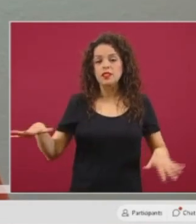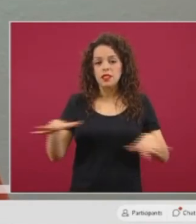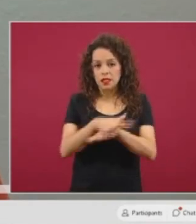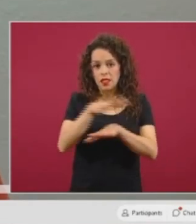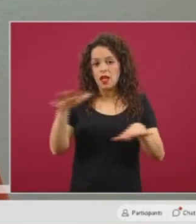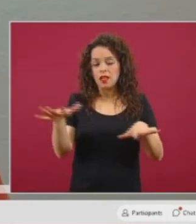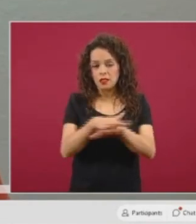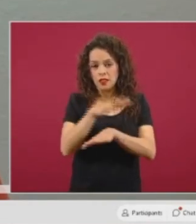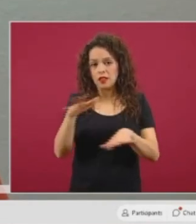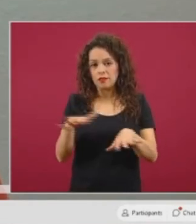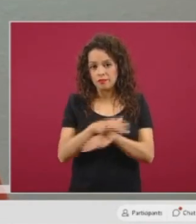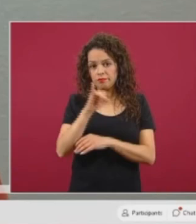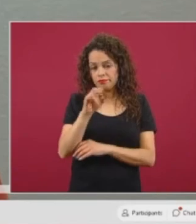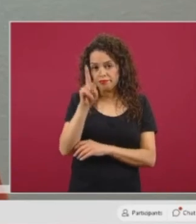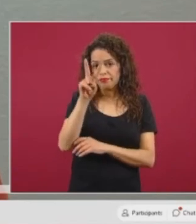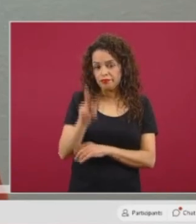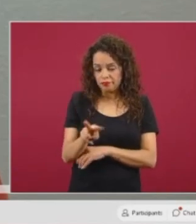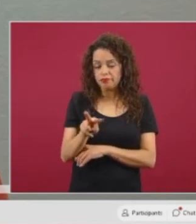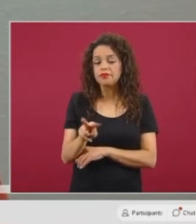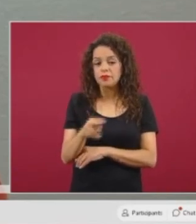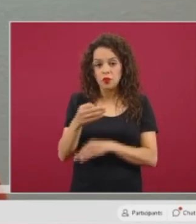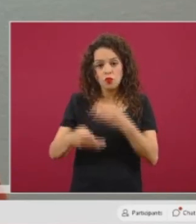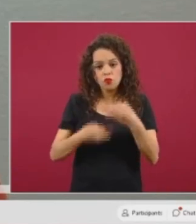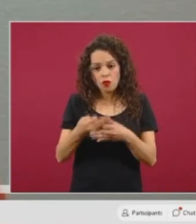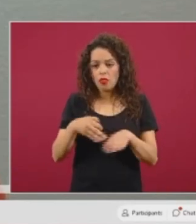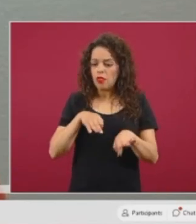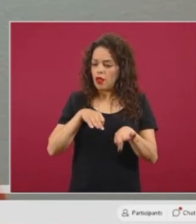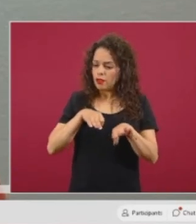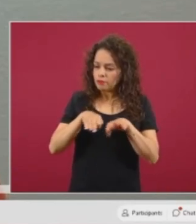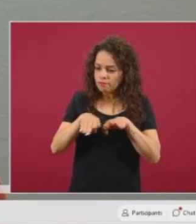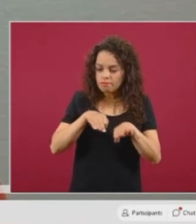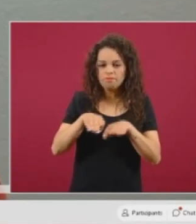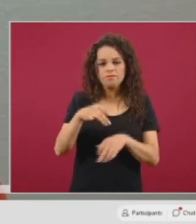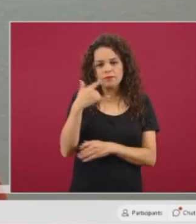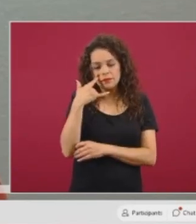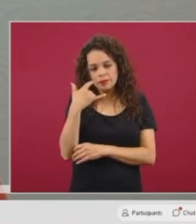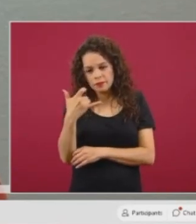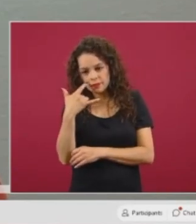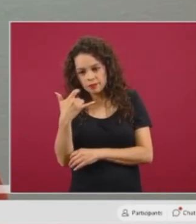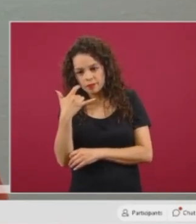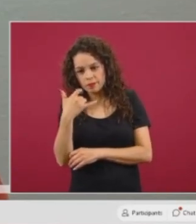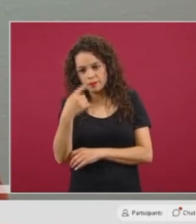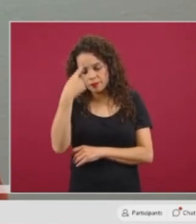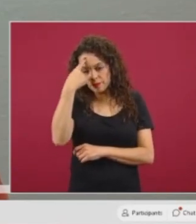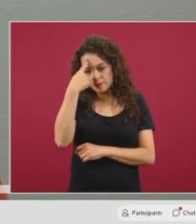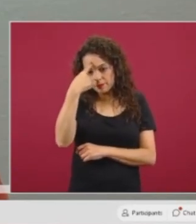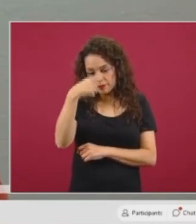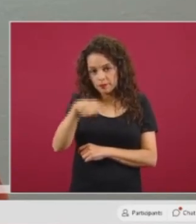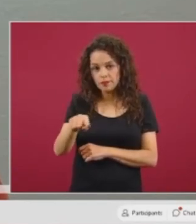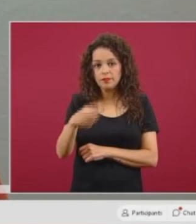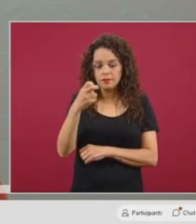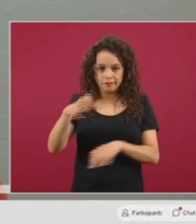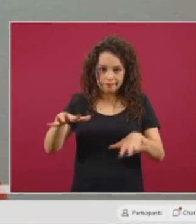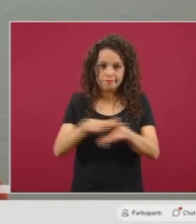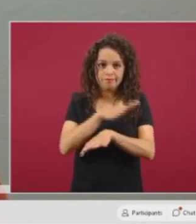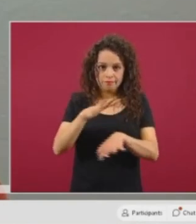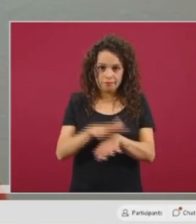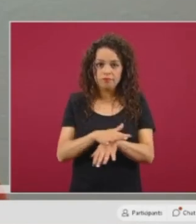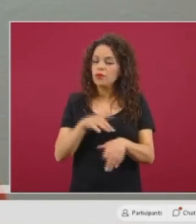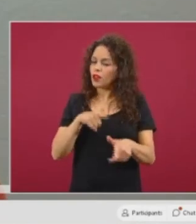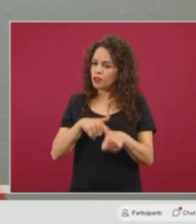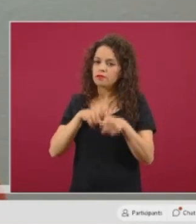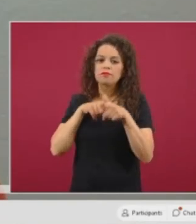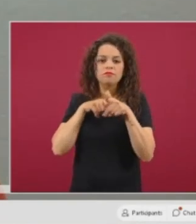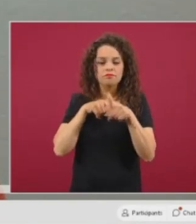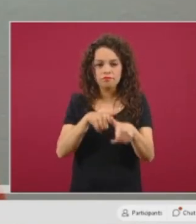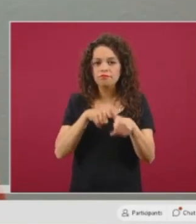Hemos trabajado, hemos mantenido el trabajo a nivel de políticas públicas, seguimos trabajando con